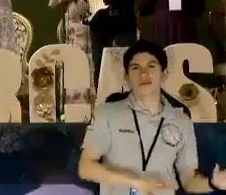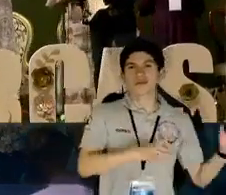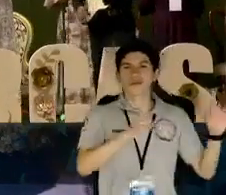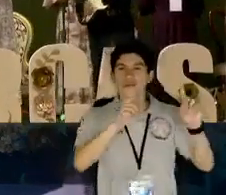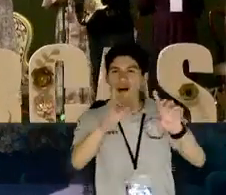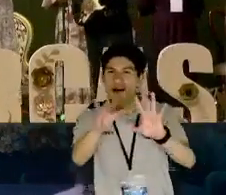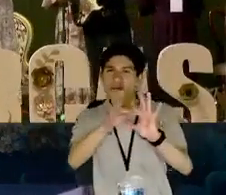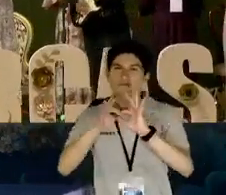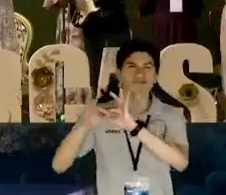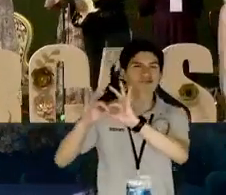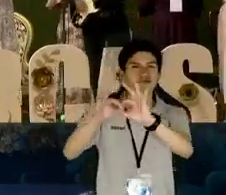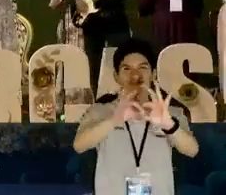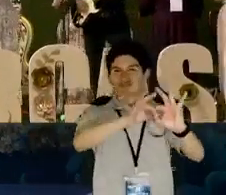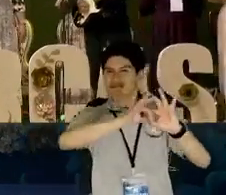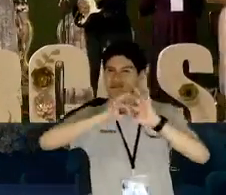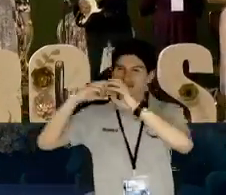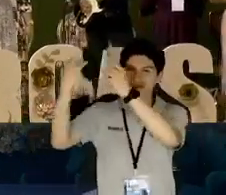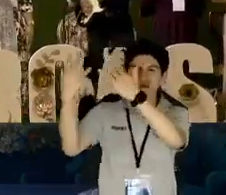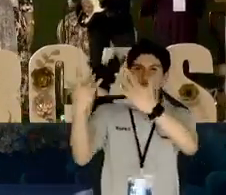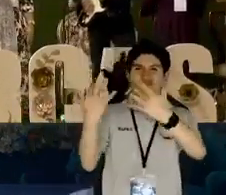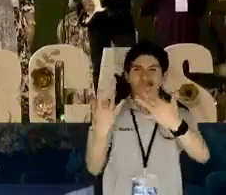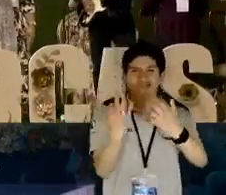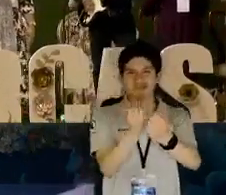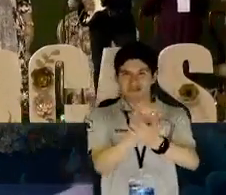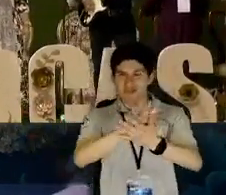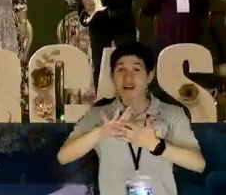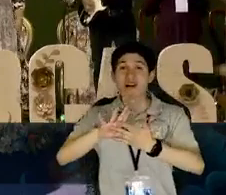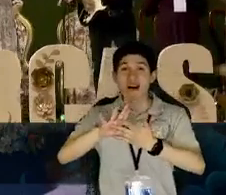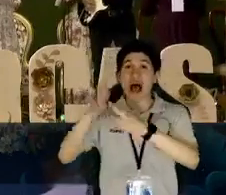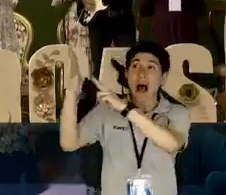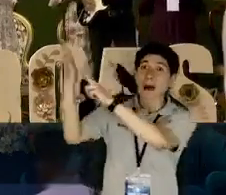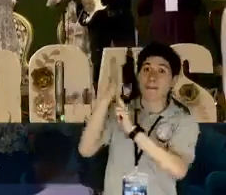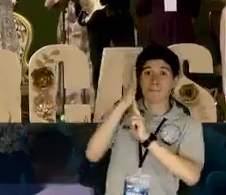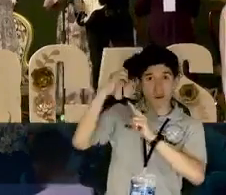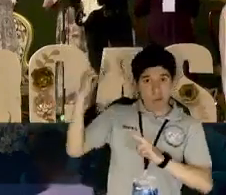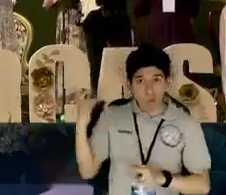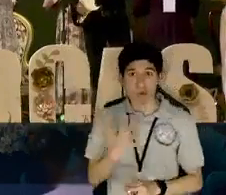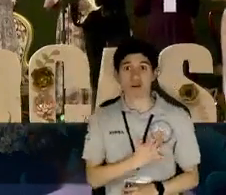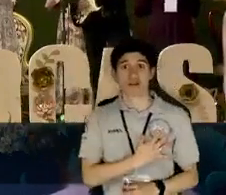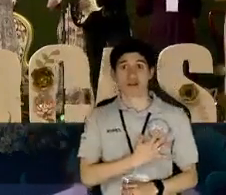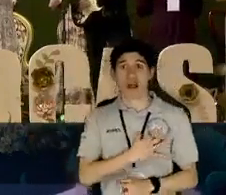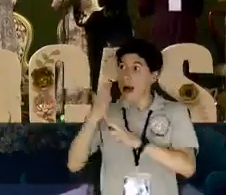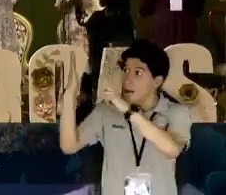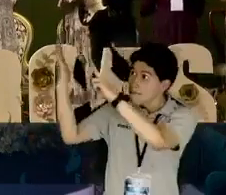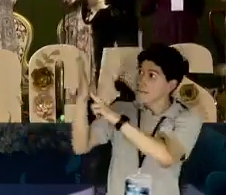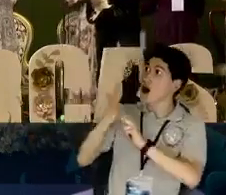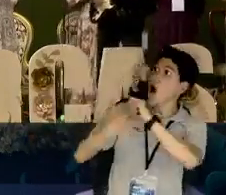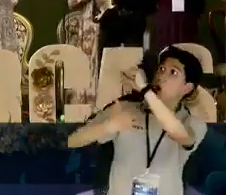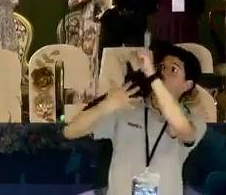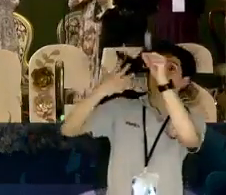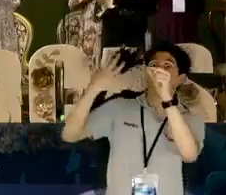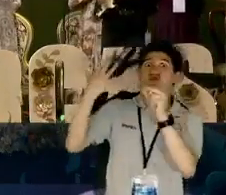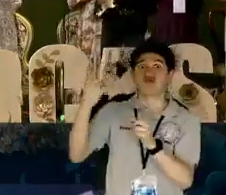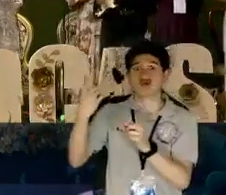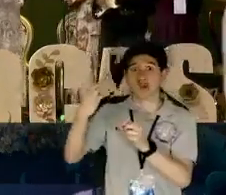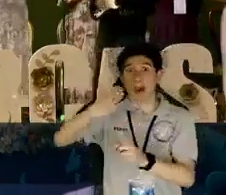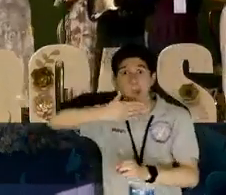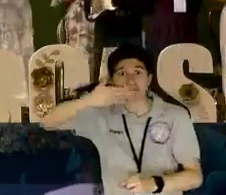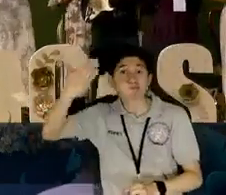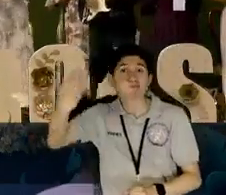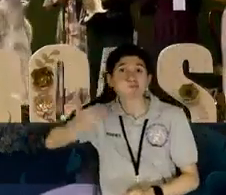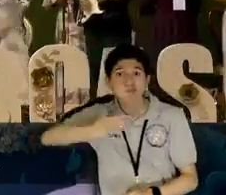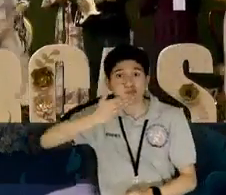unidad, en el Espíritu, me muestra su misericordia, su esencia, su bondad.